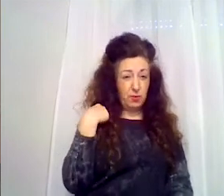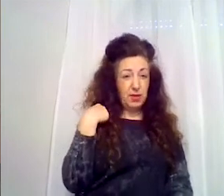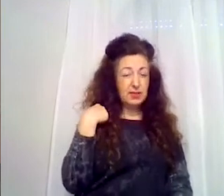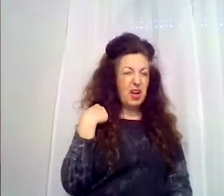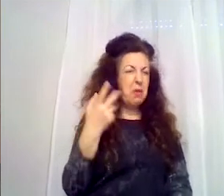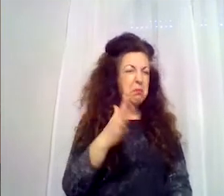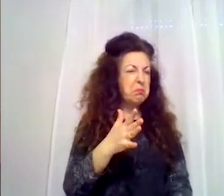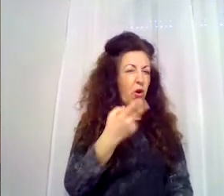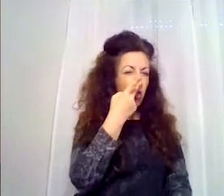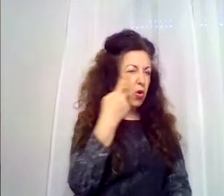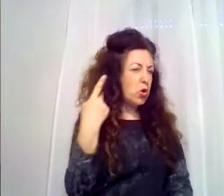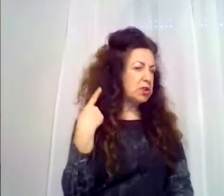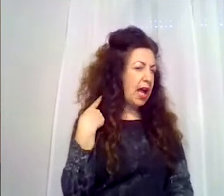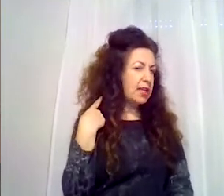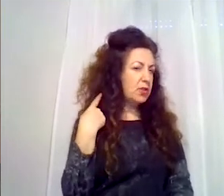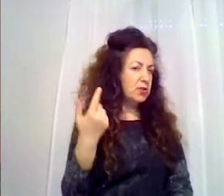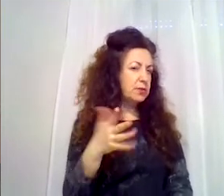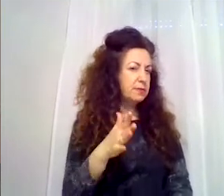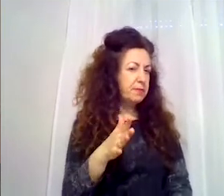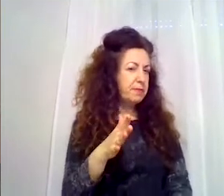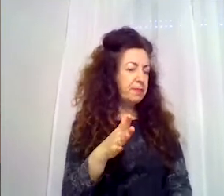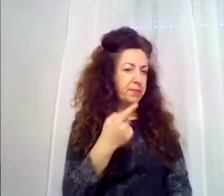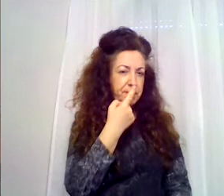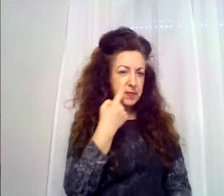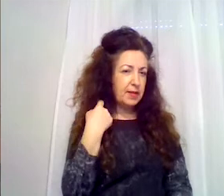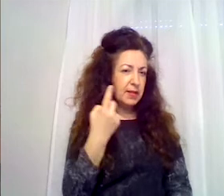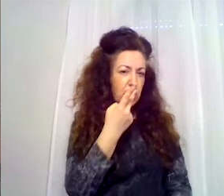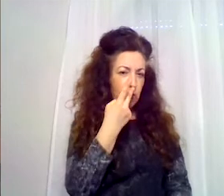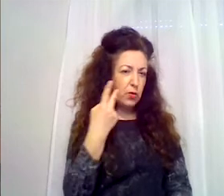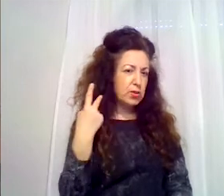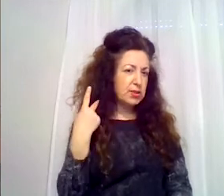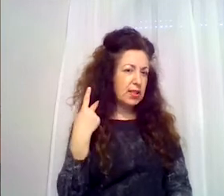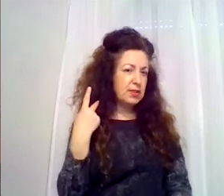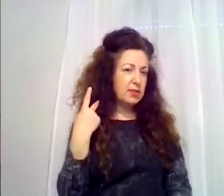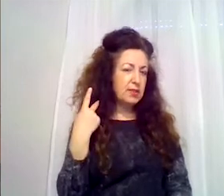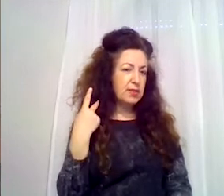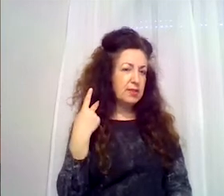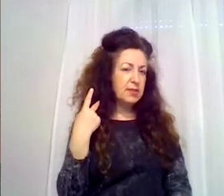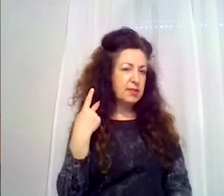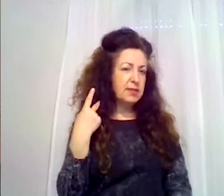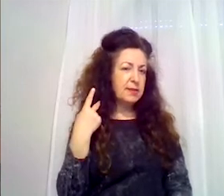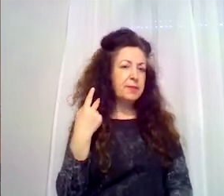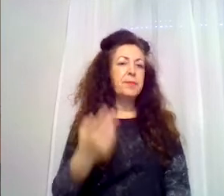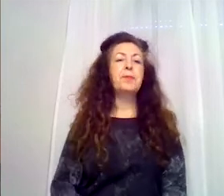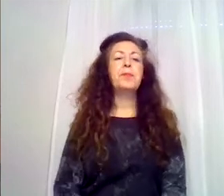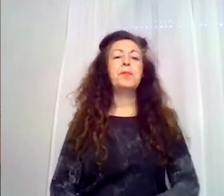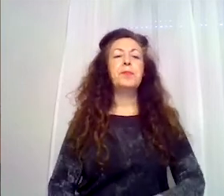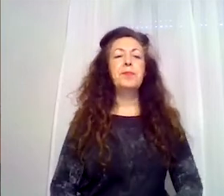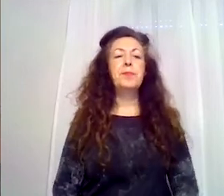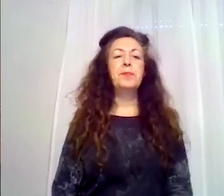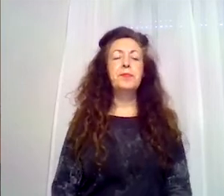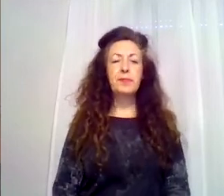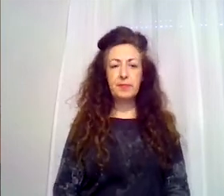alias Christophorus Marlowus, ¿no? Bueno, son hipótesis sugerentes que nos ayudan